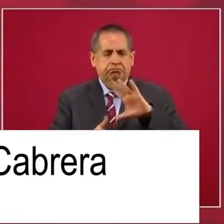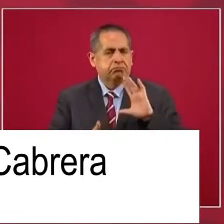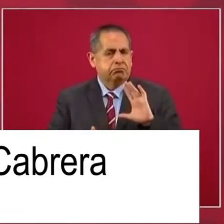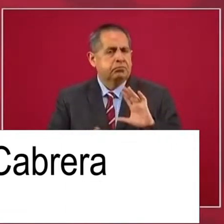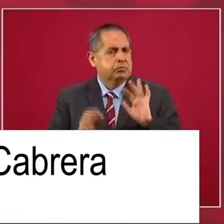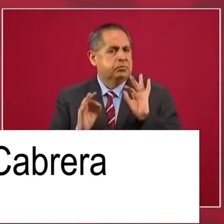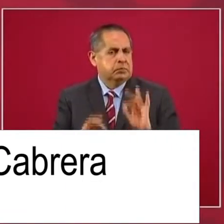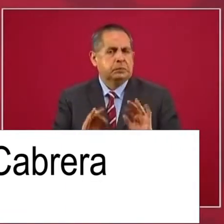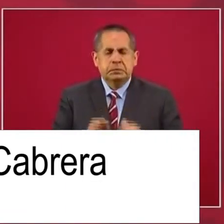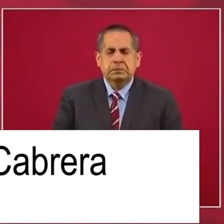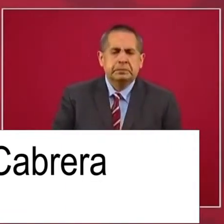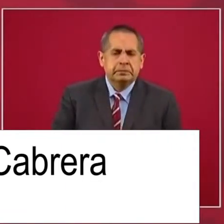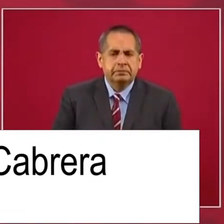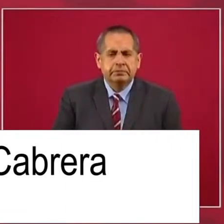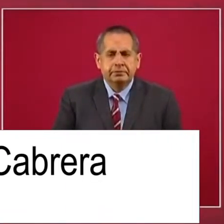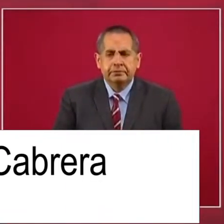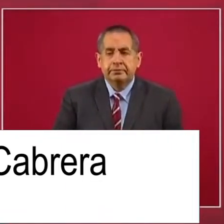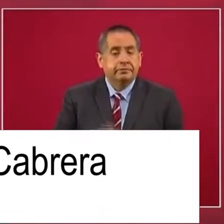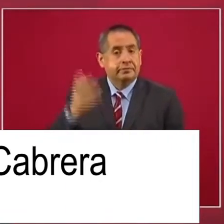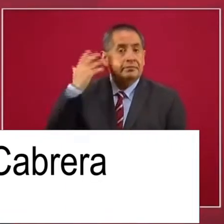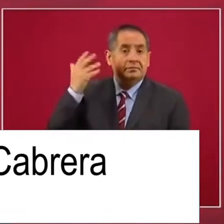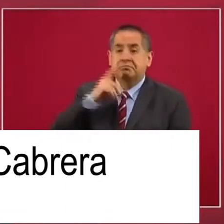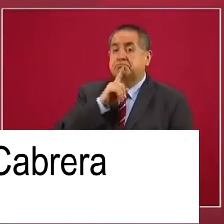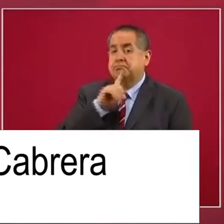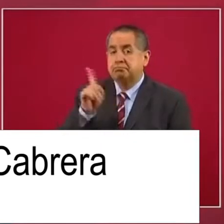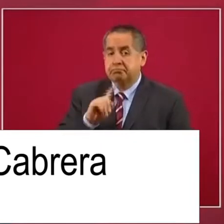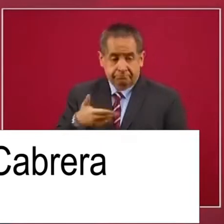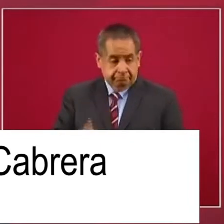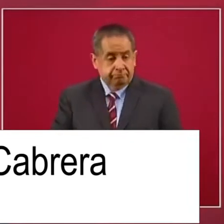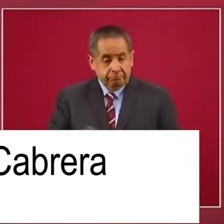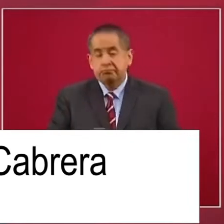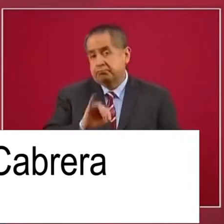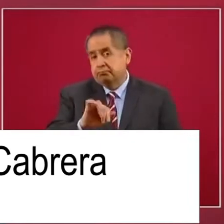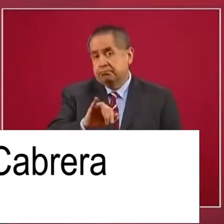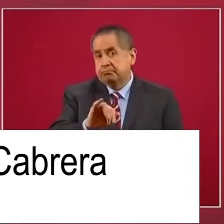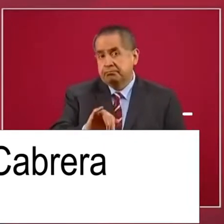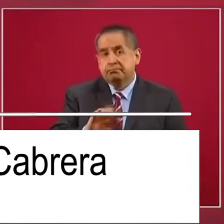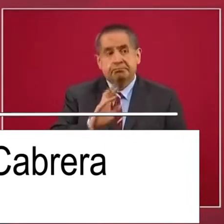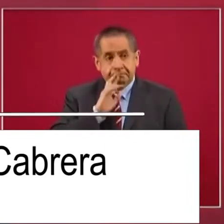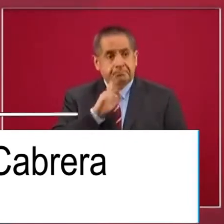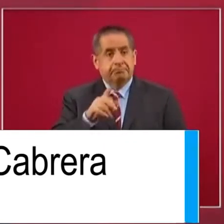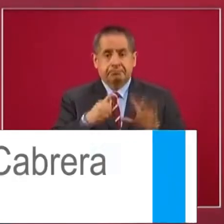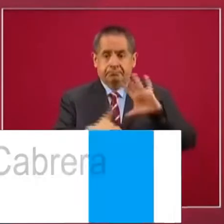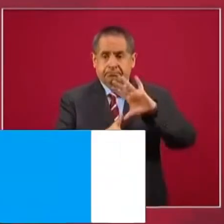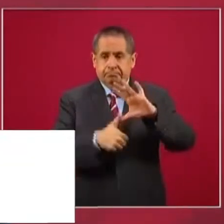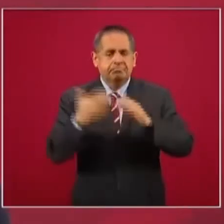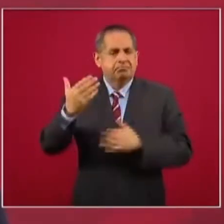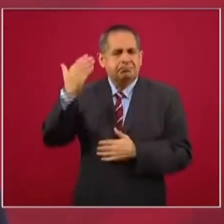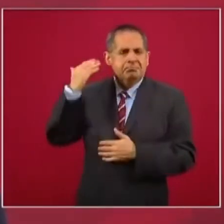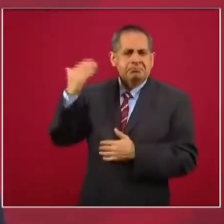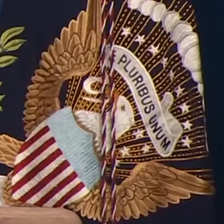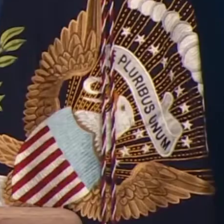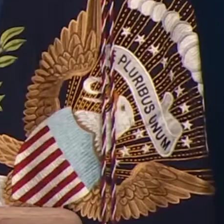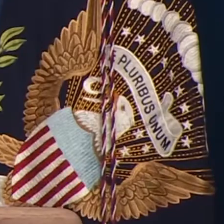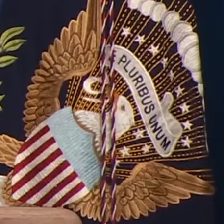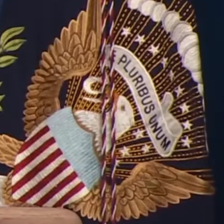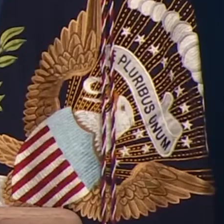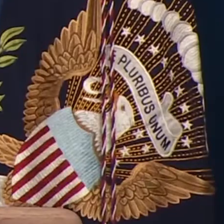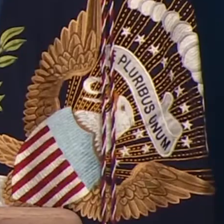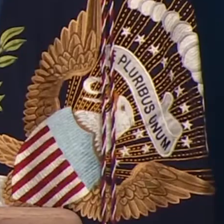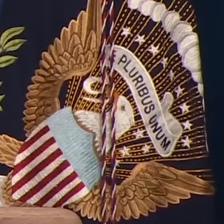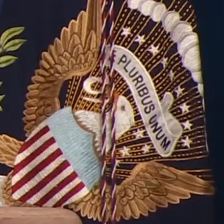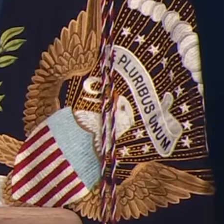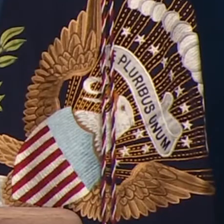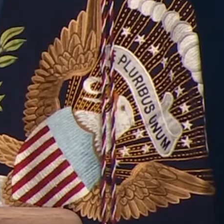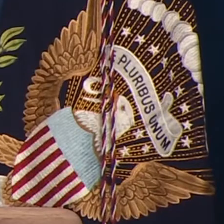mi amigo y mi socio, pues está ayudándome y ellos están pagando por el muro, ¿no creen? Miren, ya me mandaron a la Guardia Nacional. La afiliada al